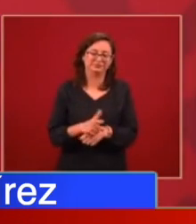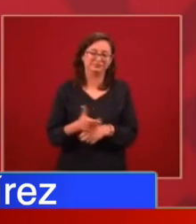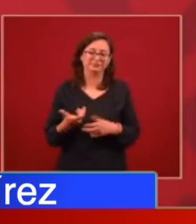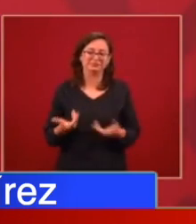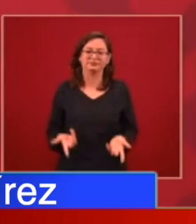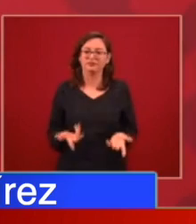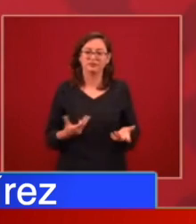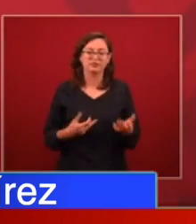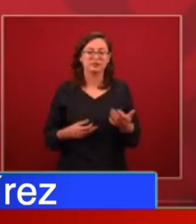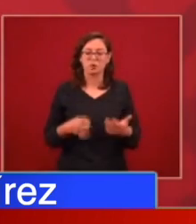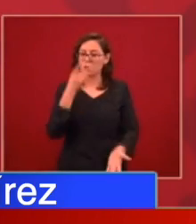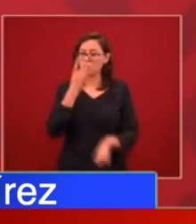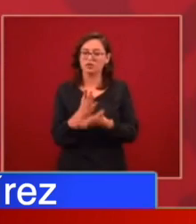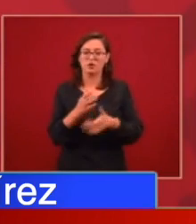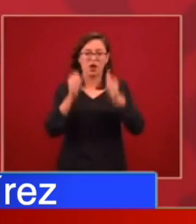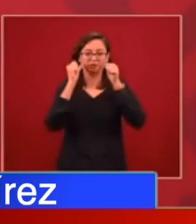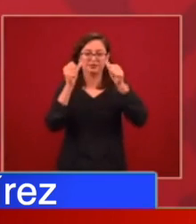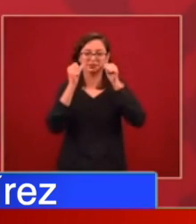para todo el sector salud